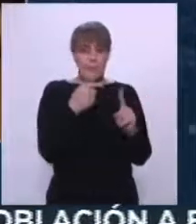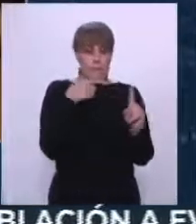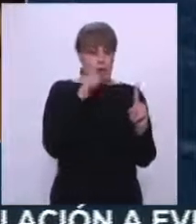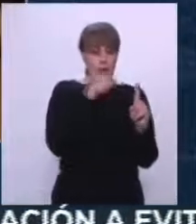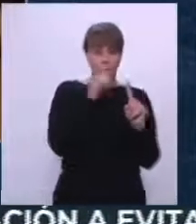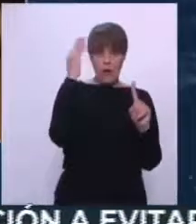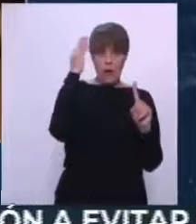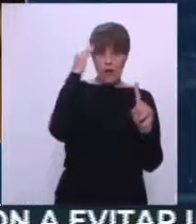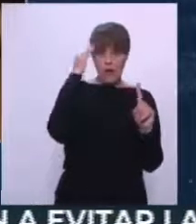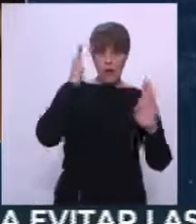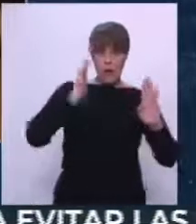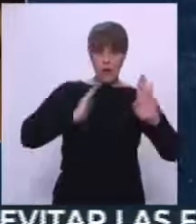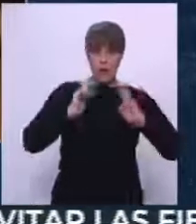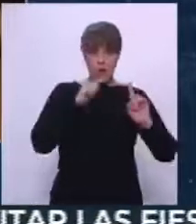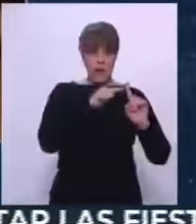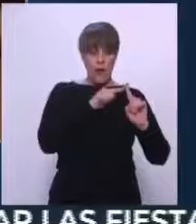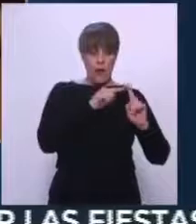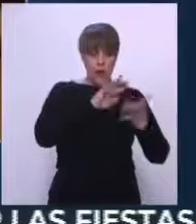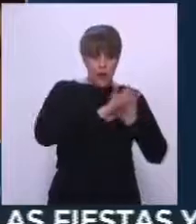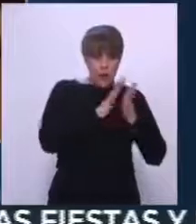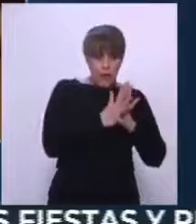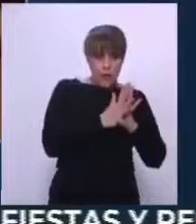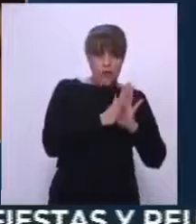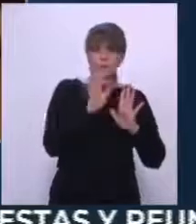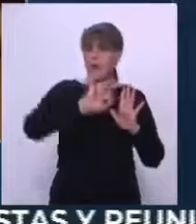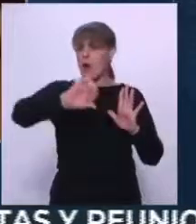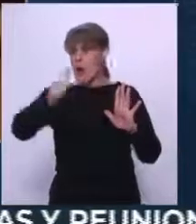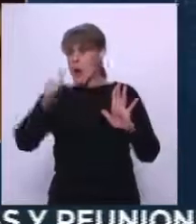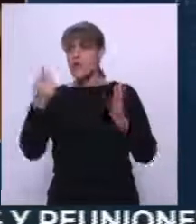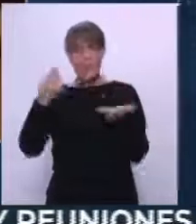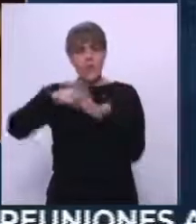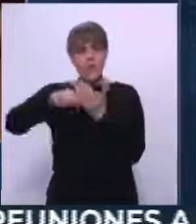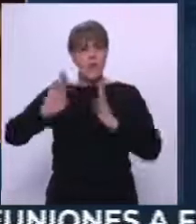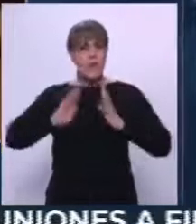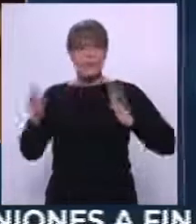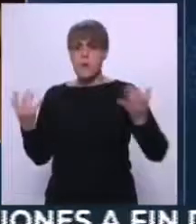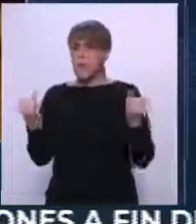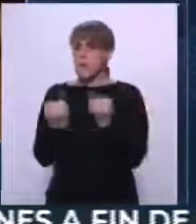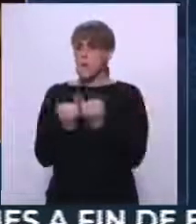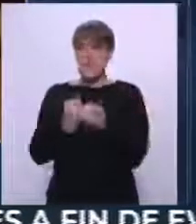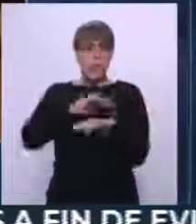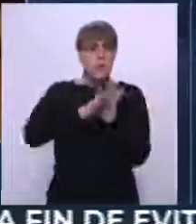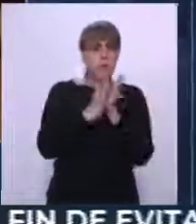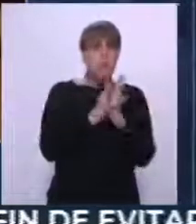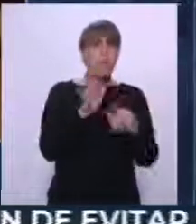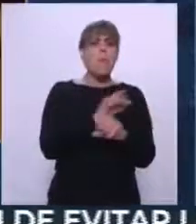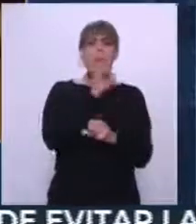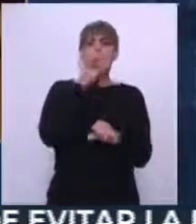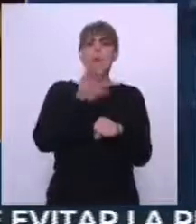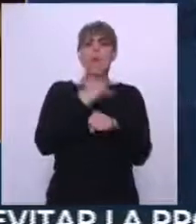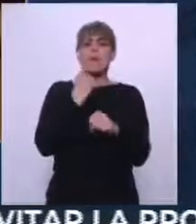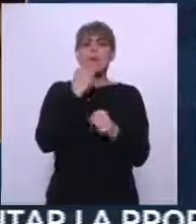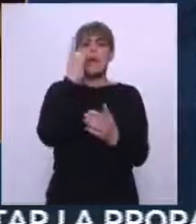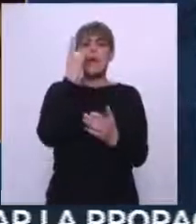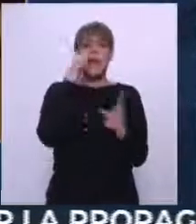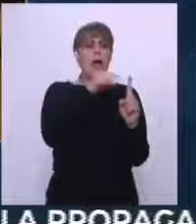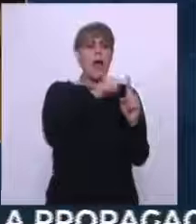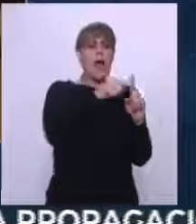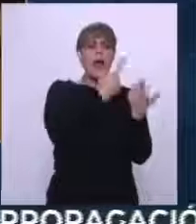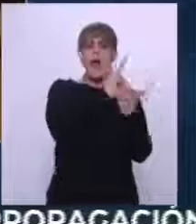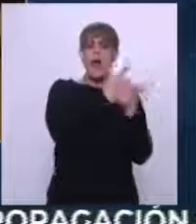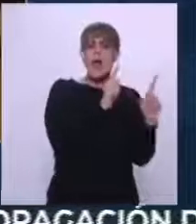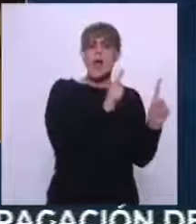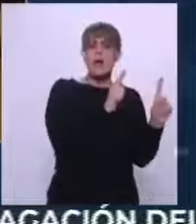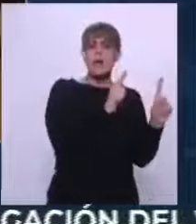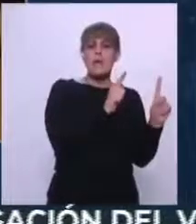estuvo involucrado, muchos otros generales también hubieran estado involucrados. ¿Por qué dejaron libre a Salvador Cienfuegos? Sabían